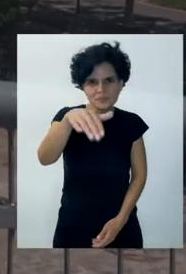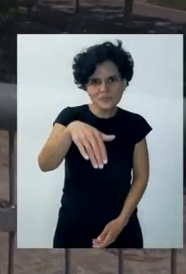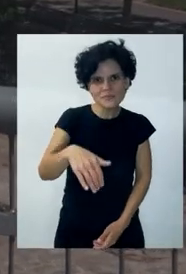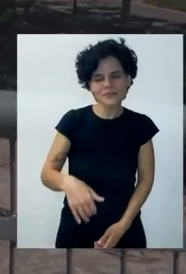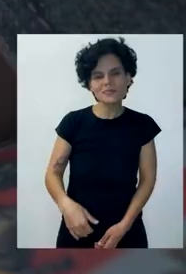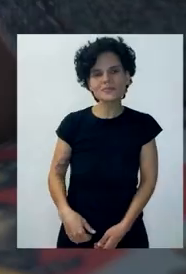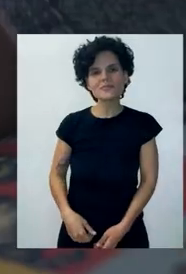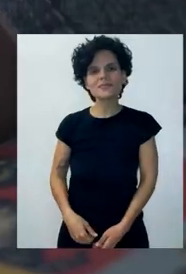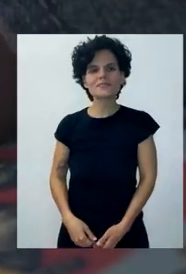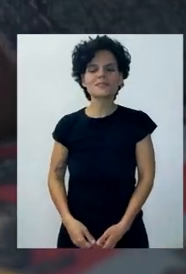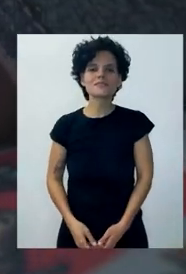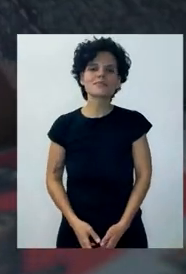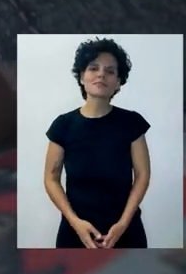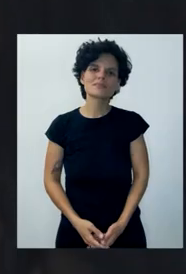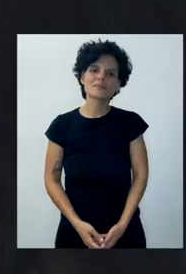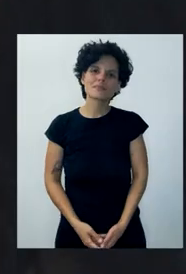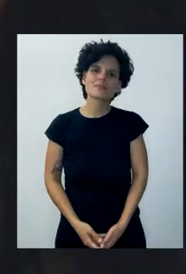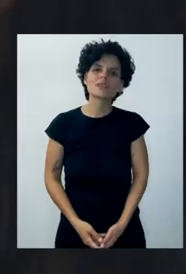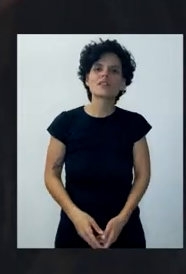¿Sabes?